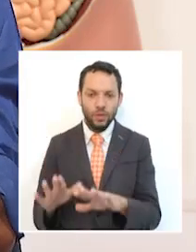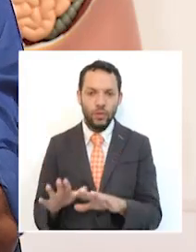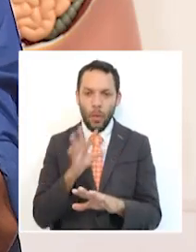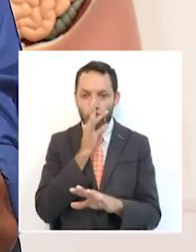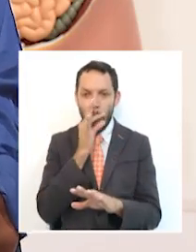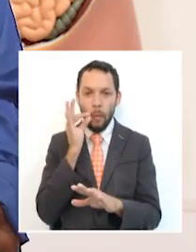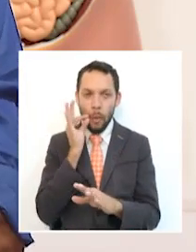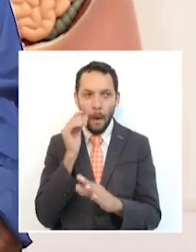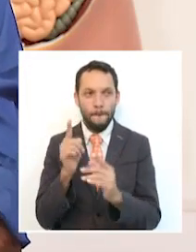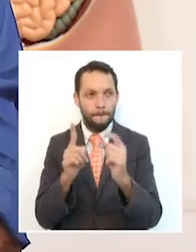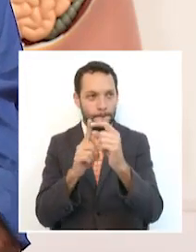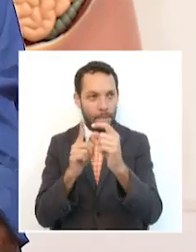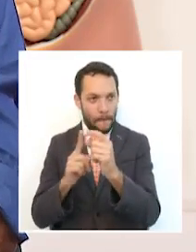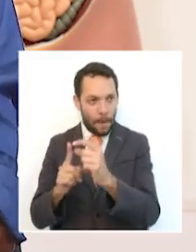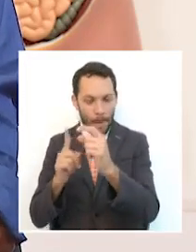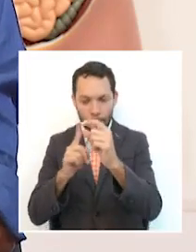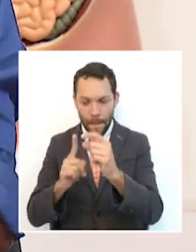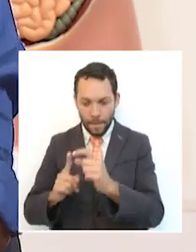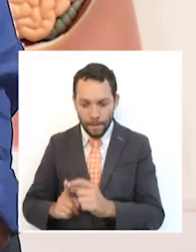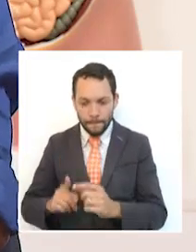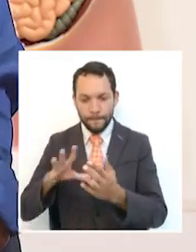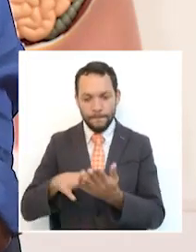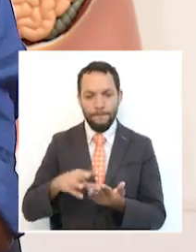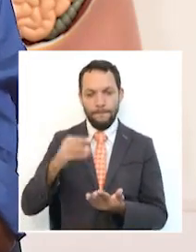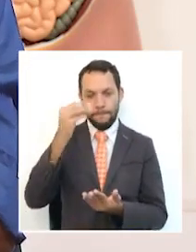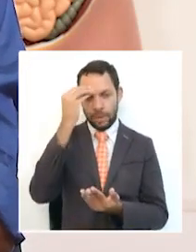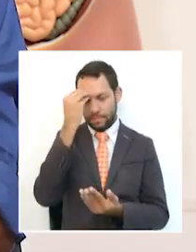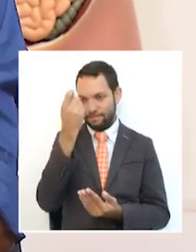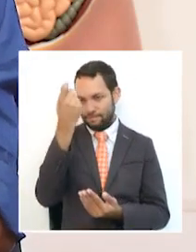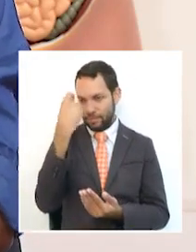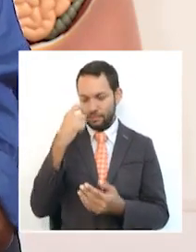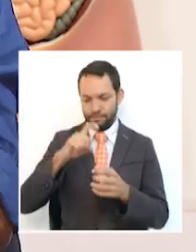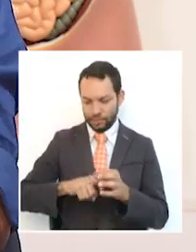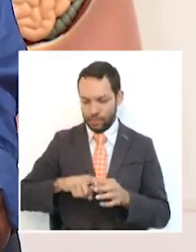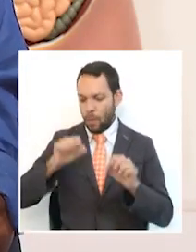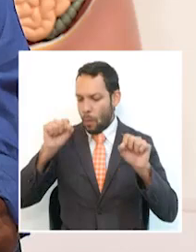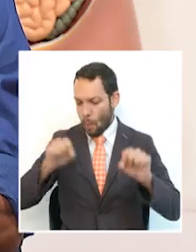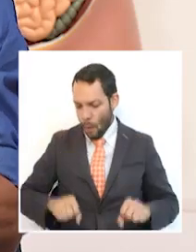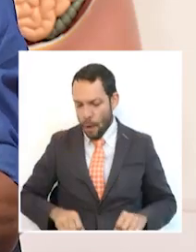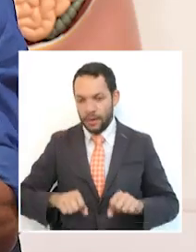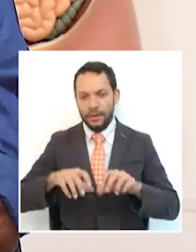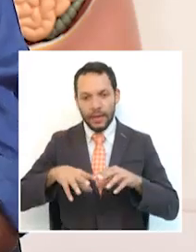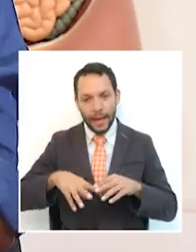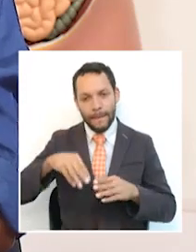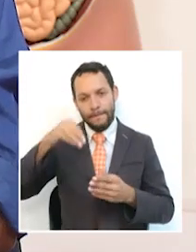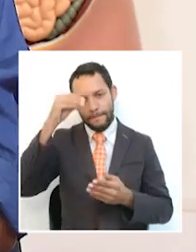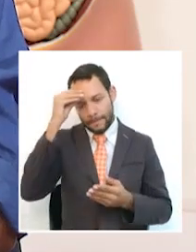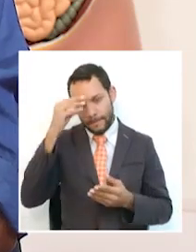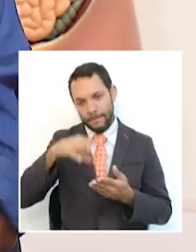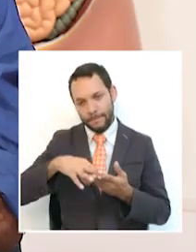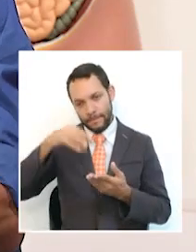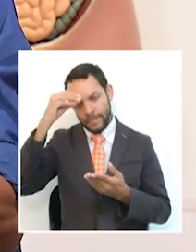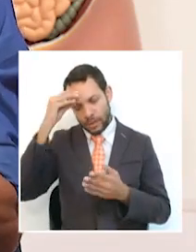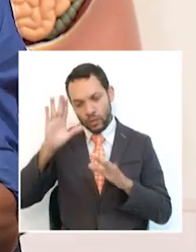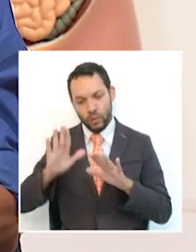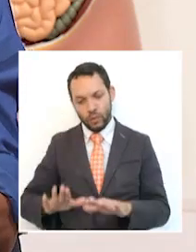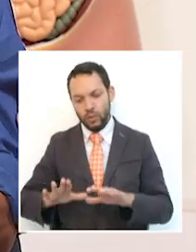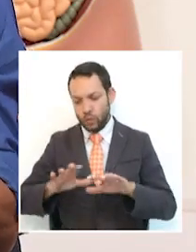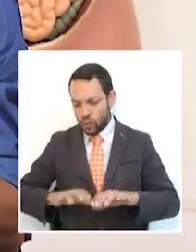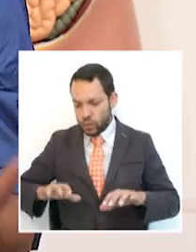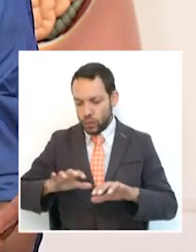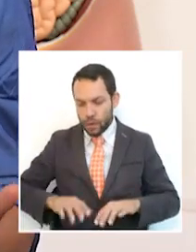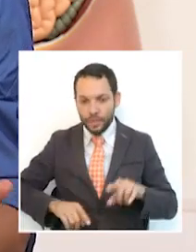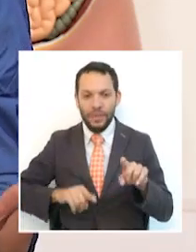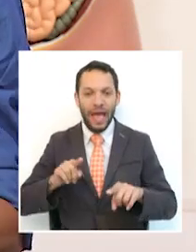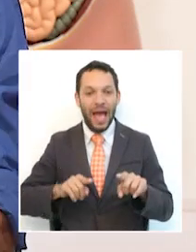agarra y en lo más importante que en este programa usted puede agarrar un código y sepa que muchas veces como habla la ayurveda el abuso de los